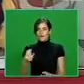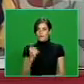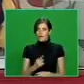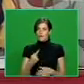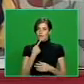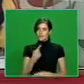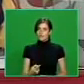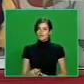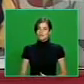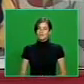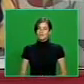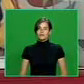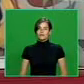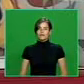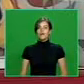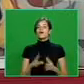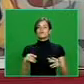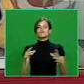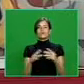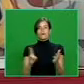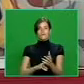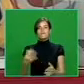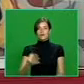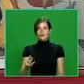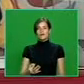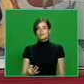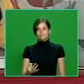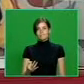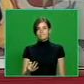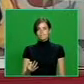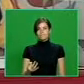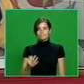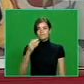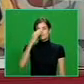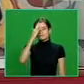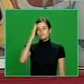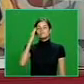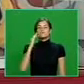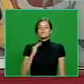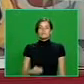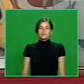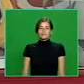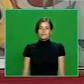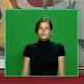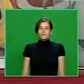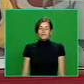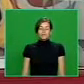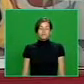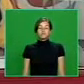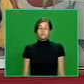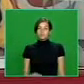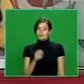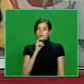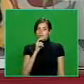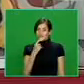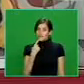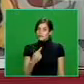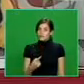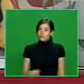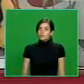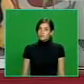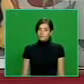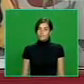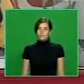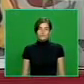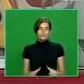pues bueno toda la verdad realmente es muy crudo decirle